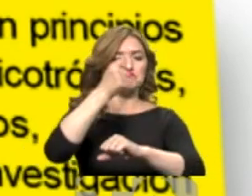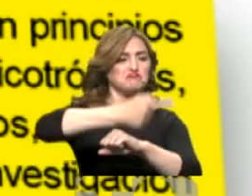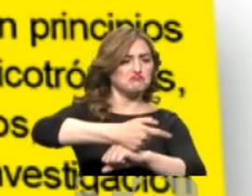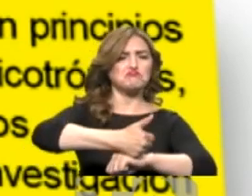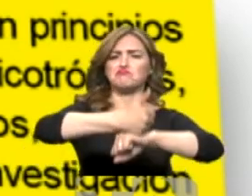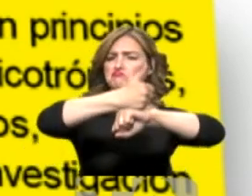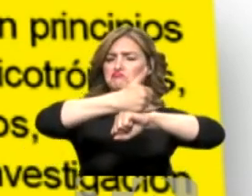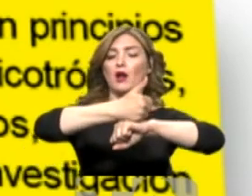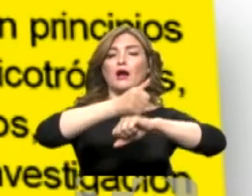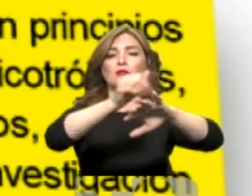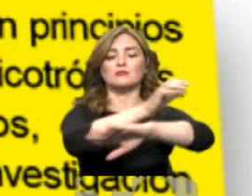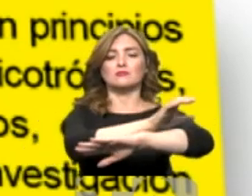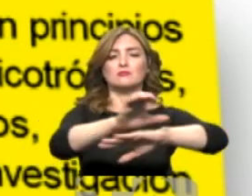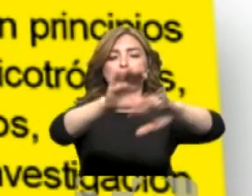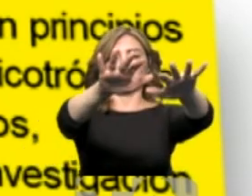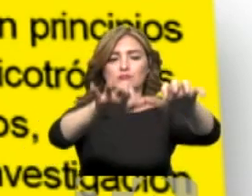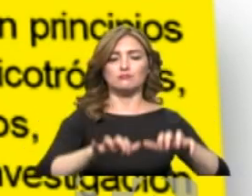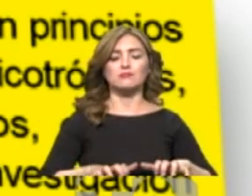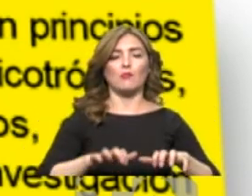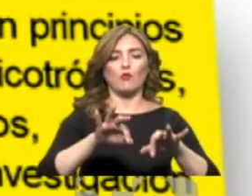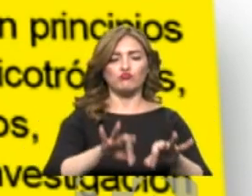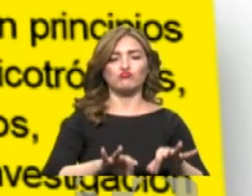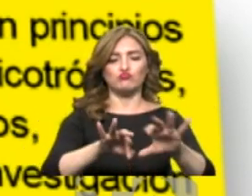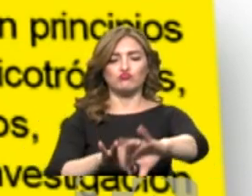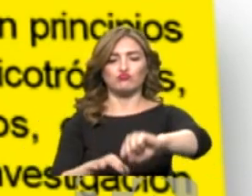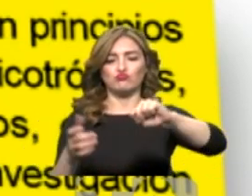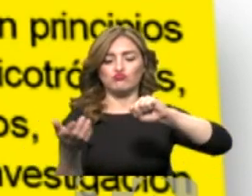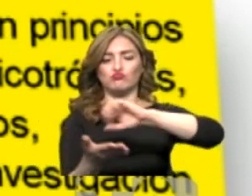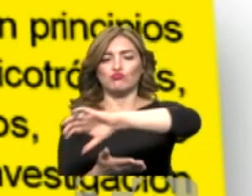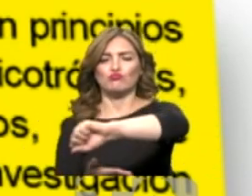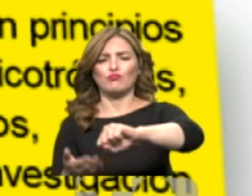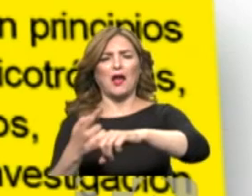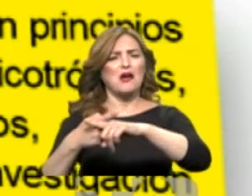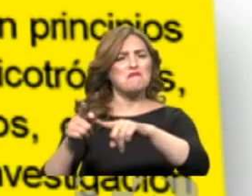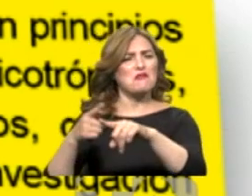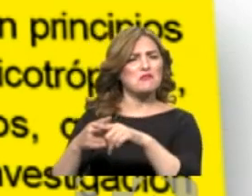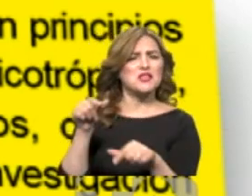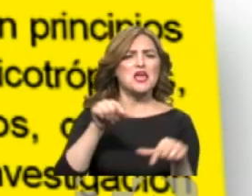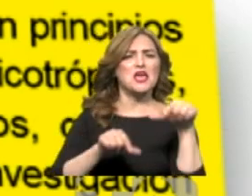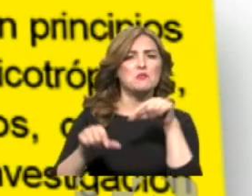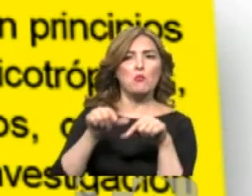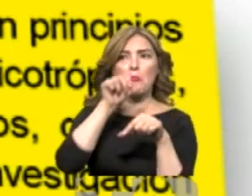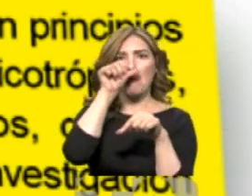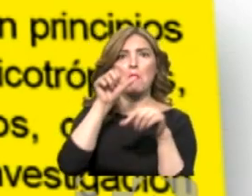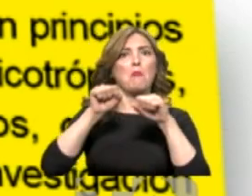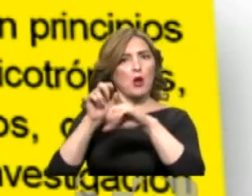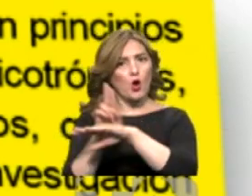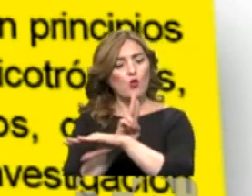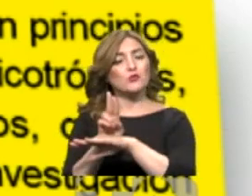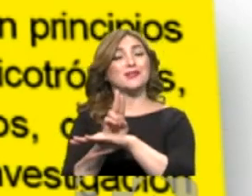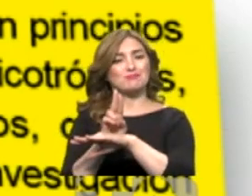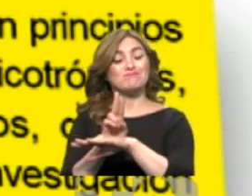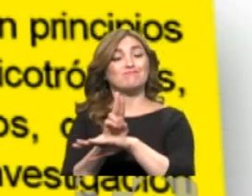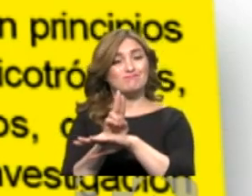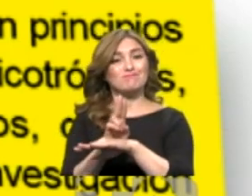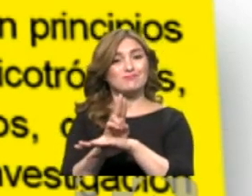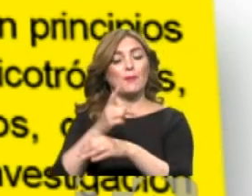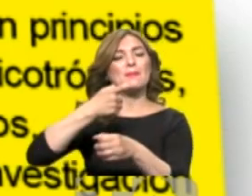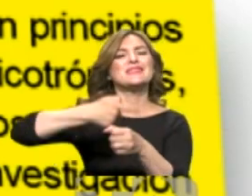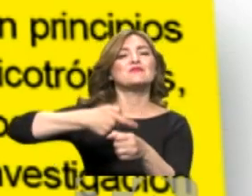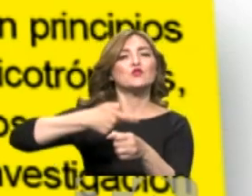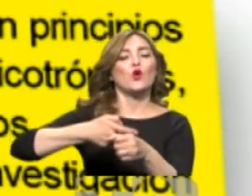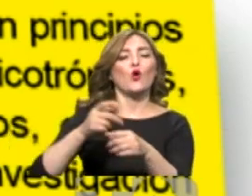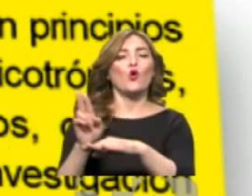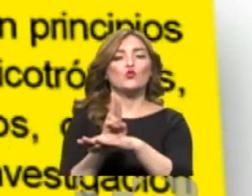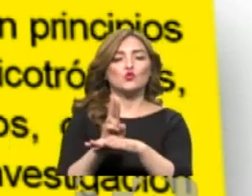siembra, cultivo y cosecha de plantas que contengan principios activos de sustancias estupefacientes y psicotrópicas,